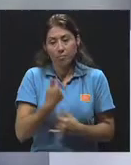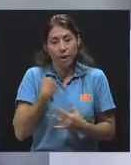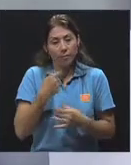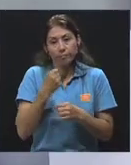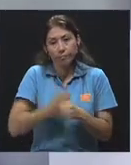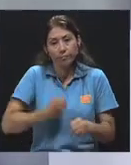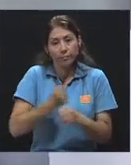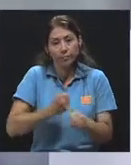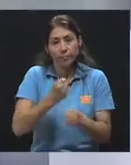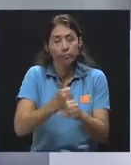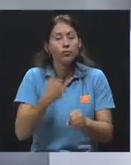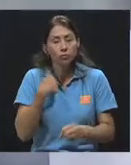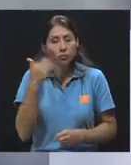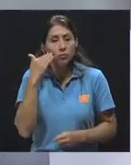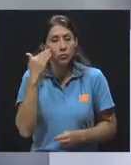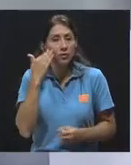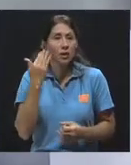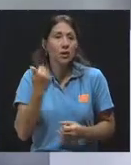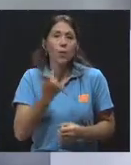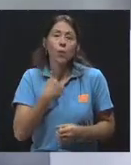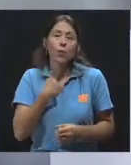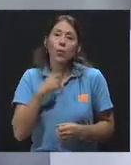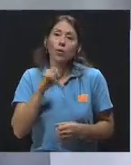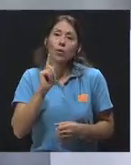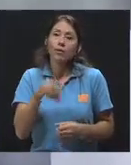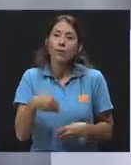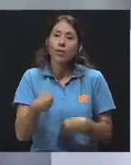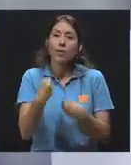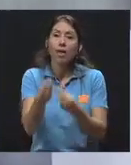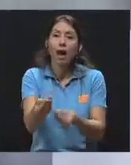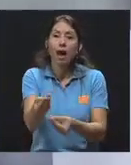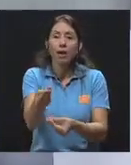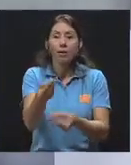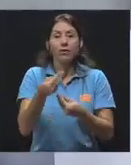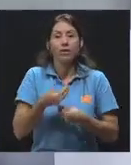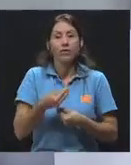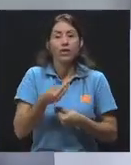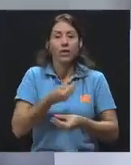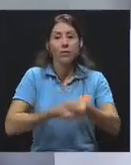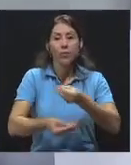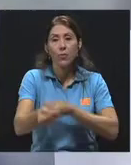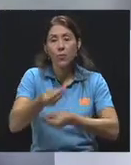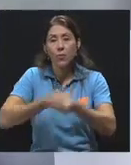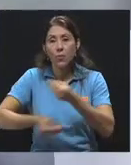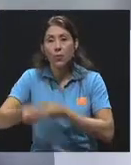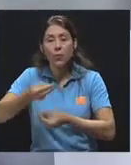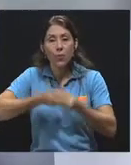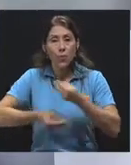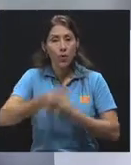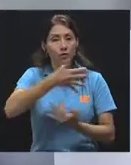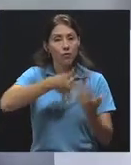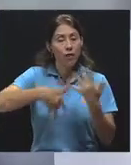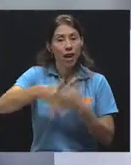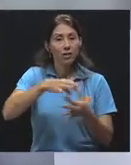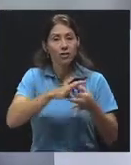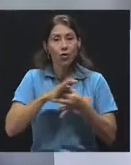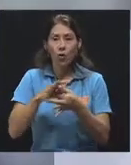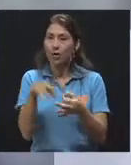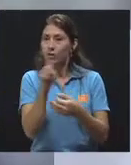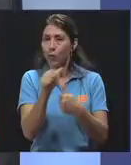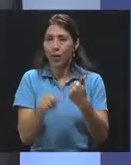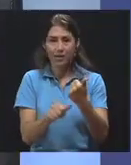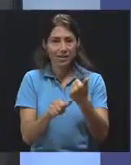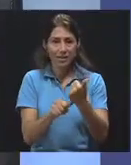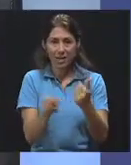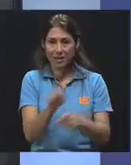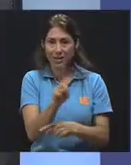a uno lo que le toca en la vida es ¿verdad? Dar y recibir y generar este tipo de relaciones no asistencialistas,